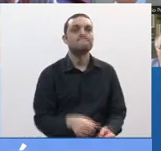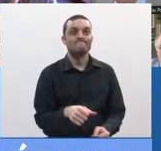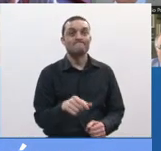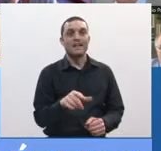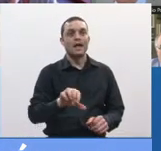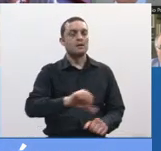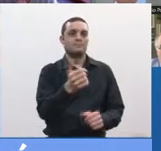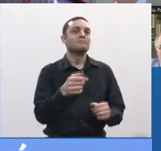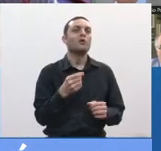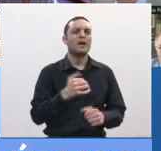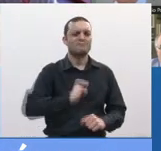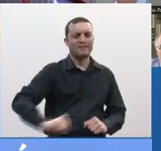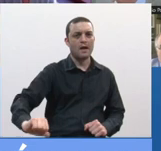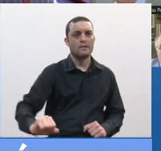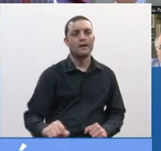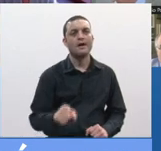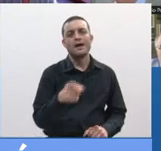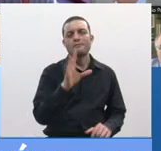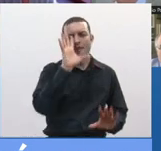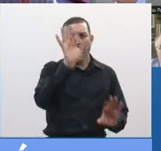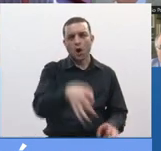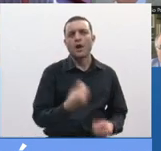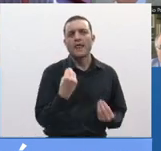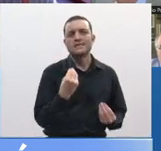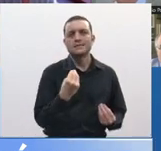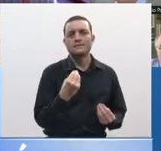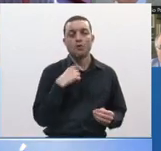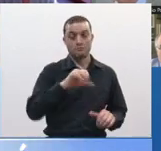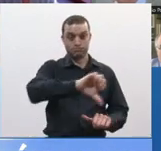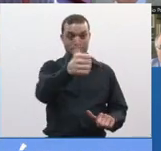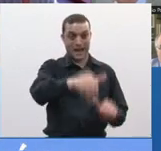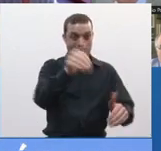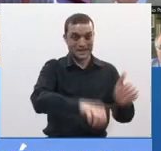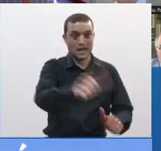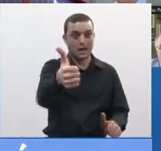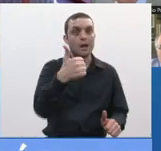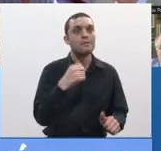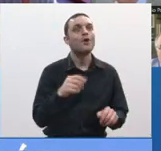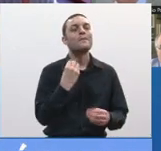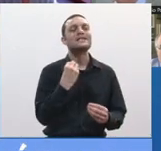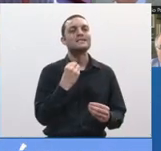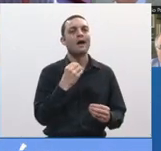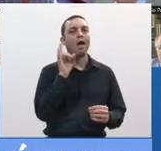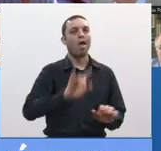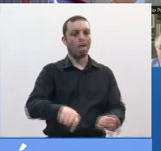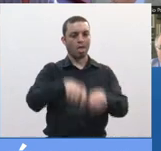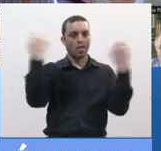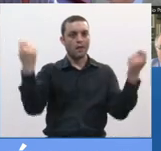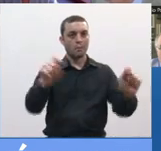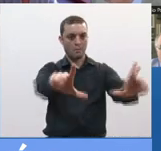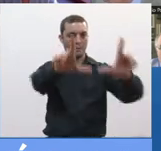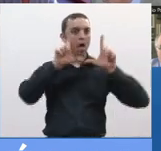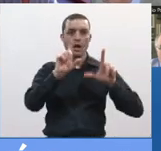¿Verdad? ¿Sabe cuál era el tema? Que no salga en primera plana, Cristina ganó las elecciones. Y pasaron para el otro día